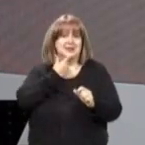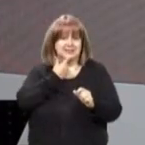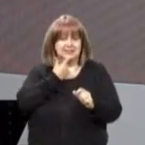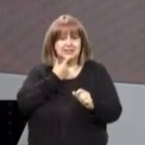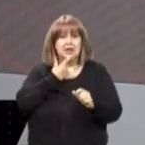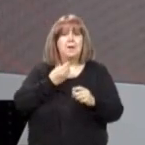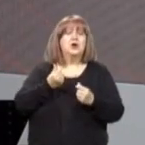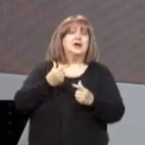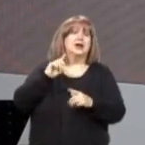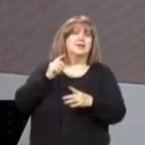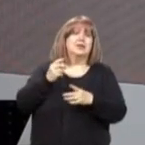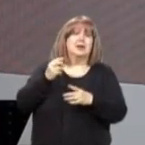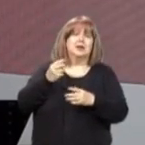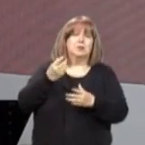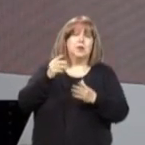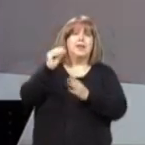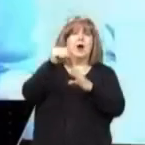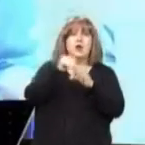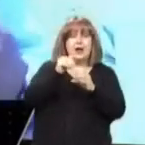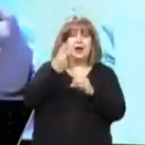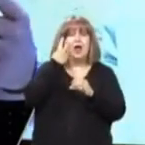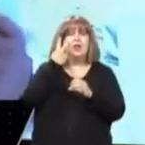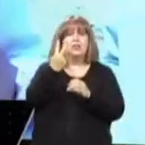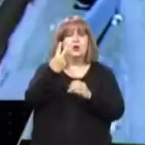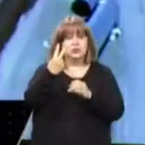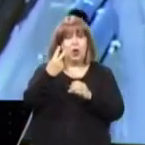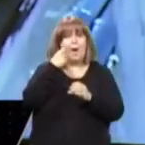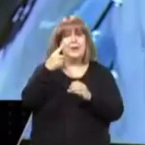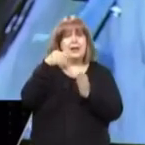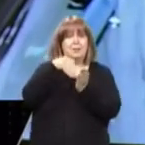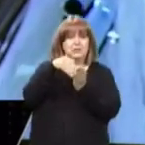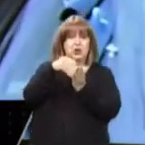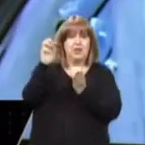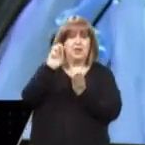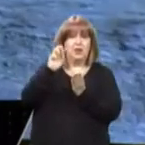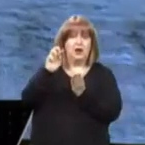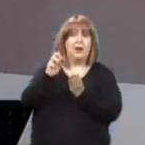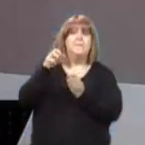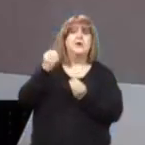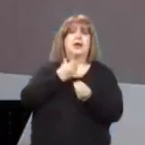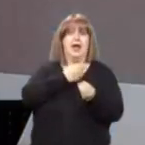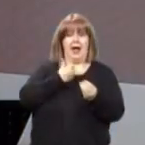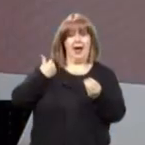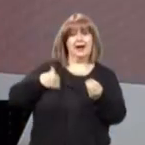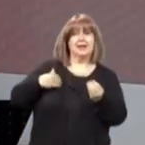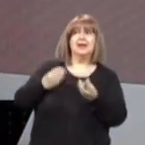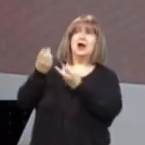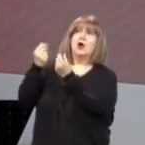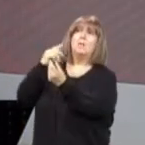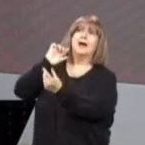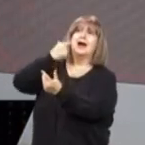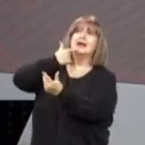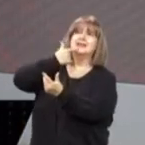ahorrarse cerca de 2.000 millones de dólares que hoy por hoy se pagan a importadores de gas. Claro, que es lo que siempre se remarcó, más, ¿no? Con el